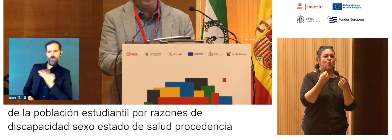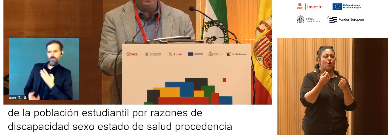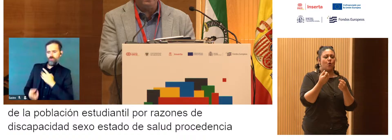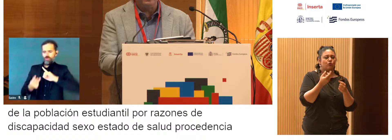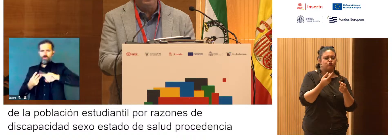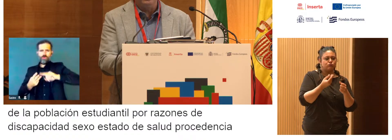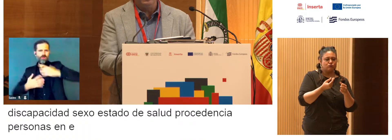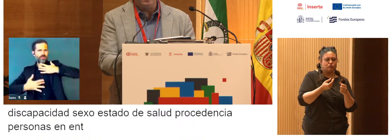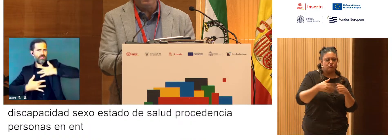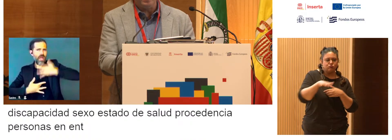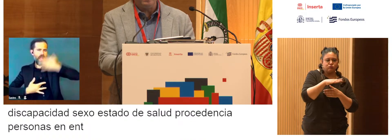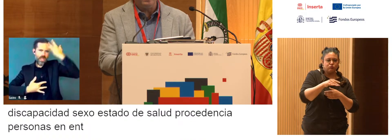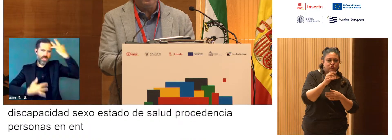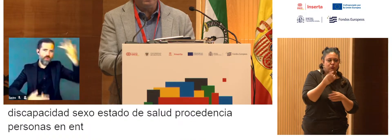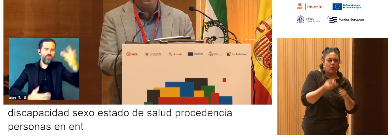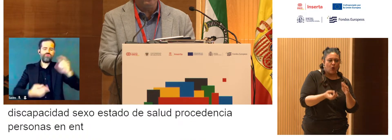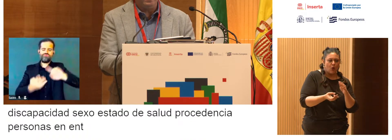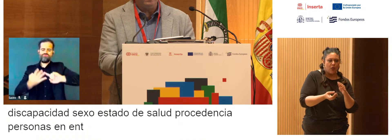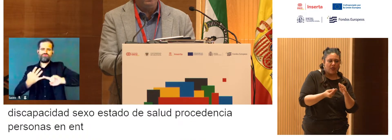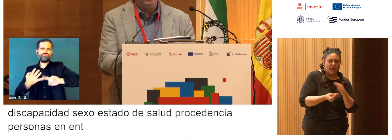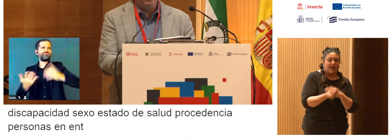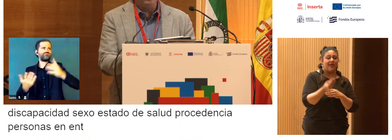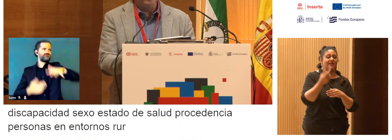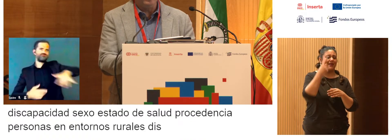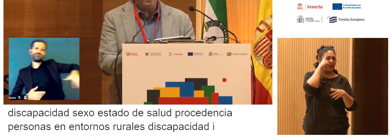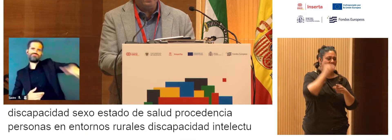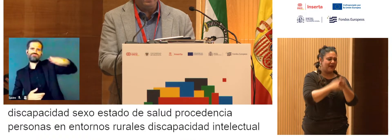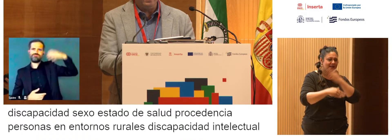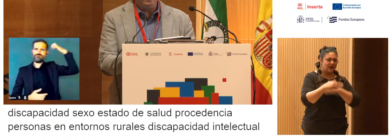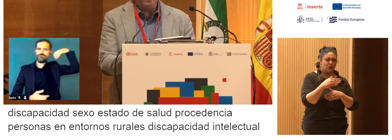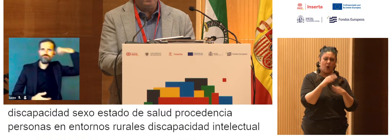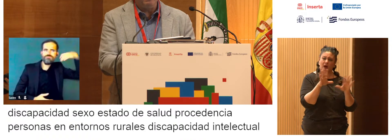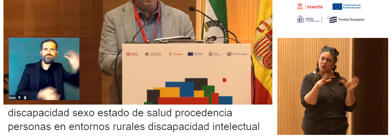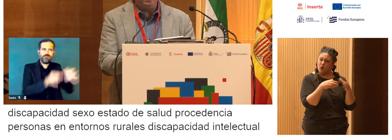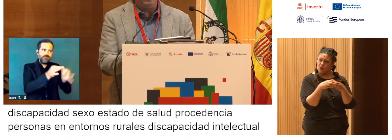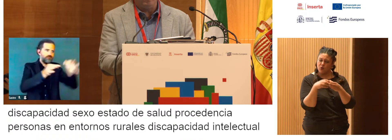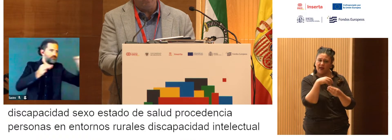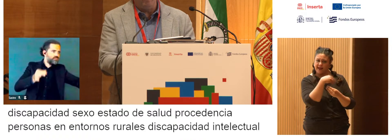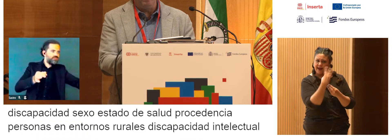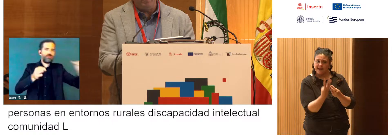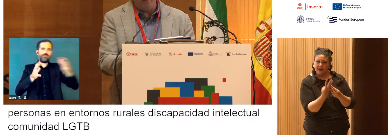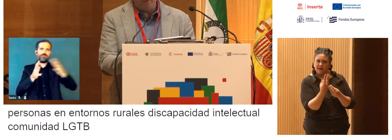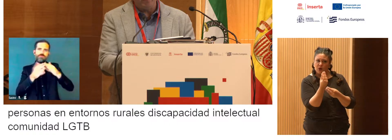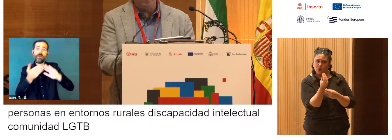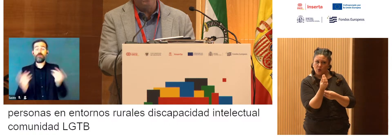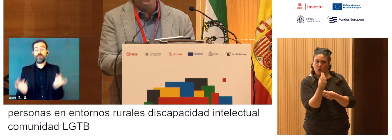entornos rurales, discapacidad intelectual, comunidad LGTBIQ+,